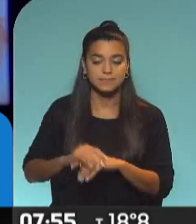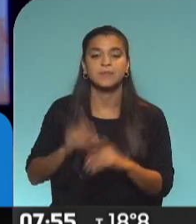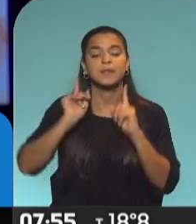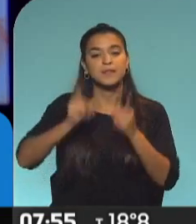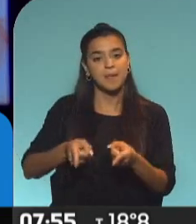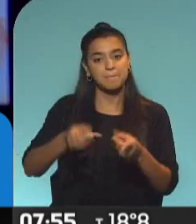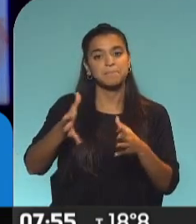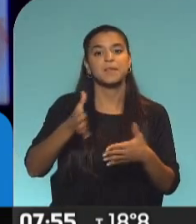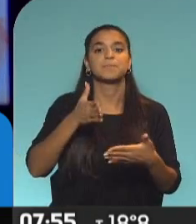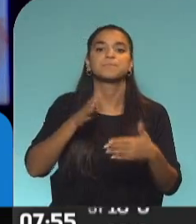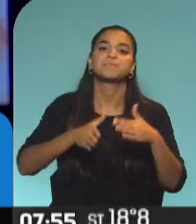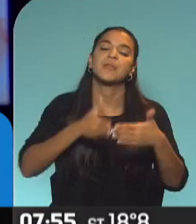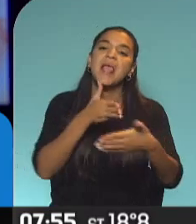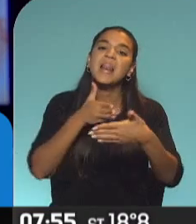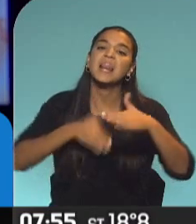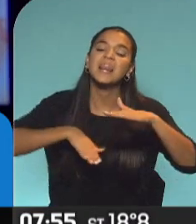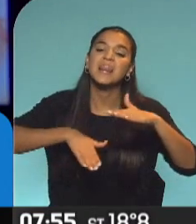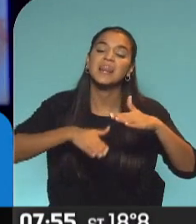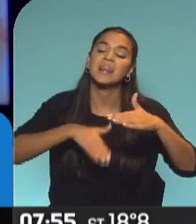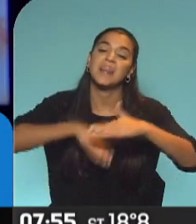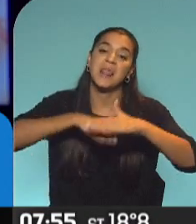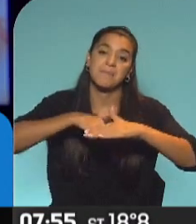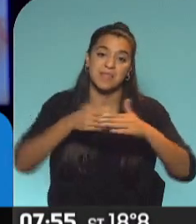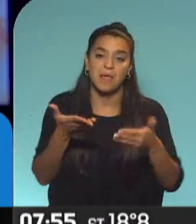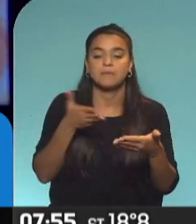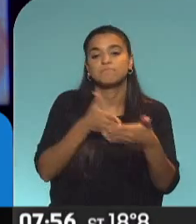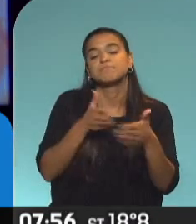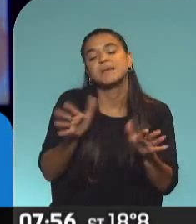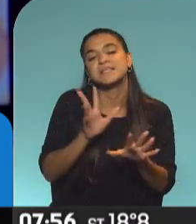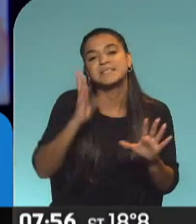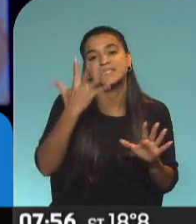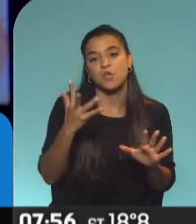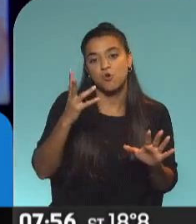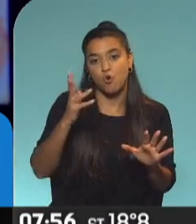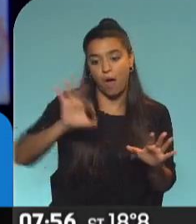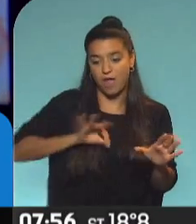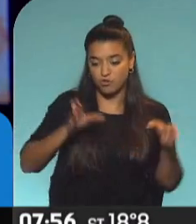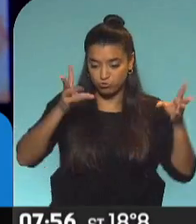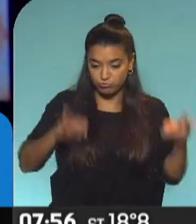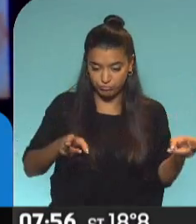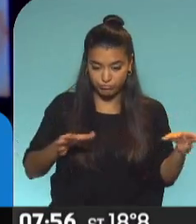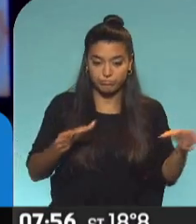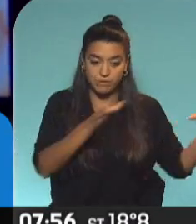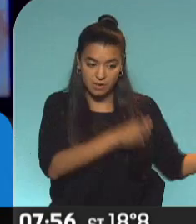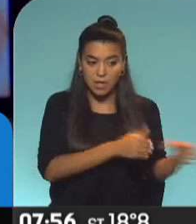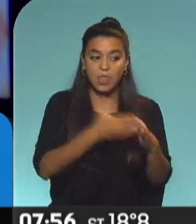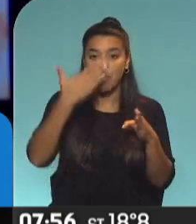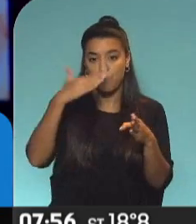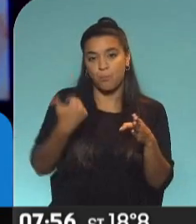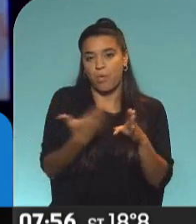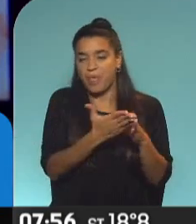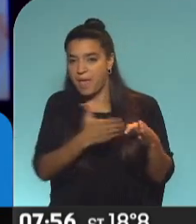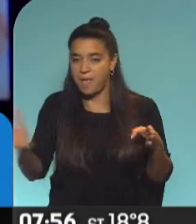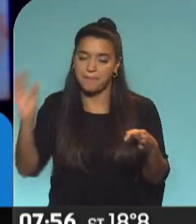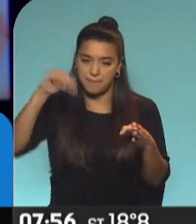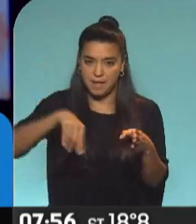ponerle un límite al mandato que no sea de por vida sino que sea de cinco años prorrogables desde aquí se agarra elisa carrió para